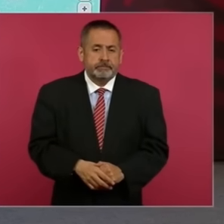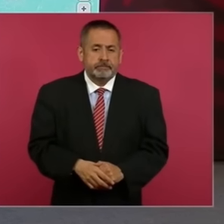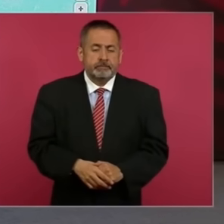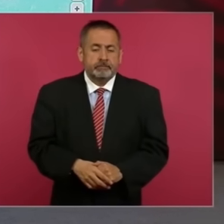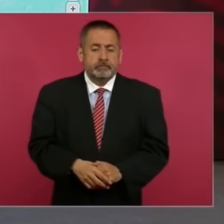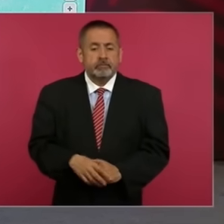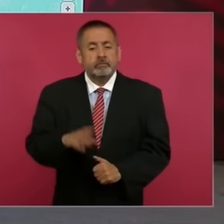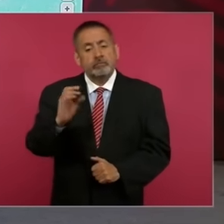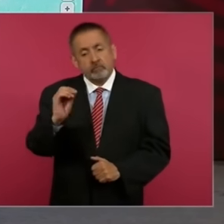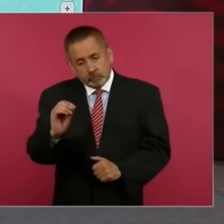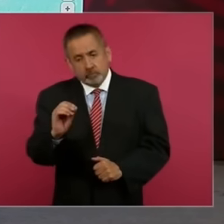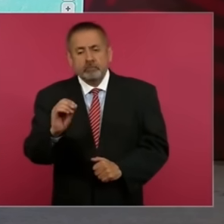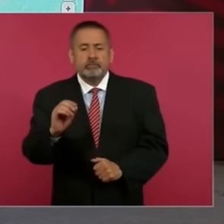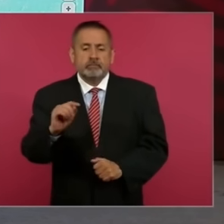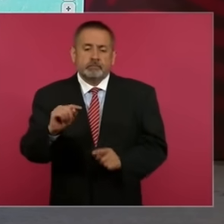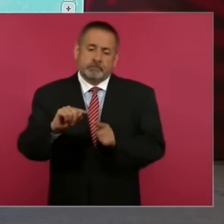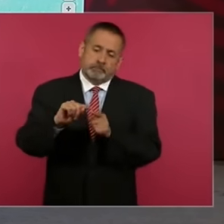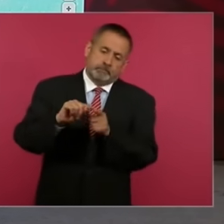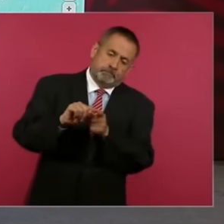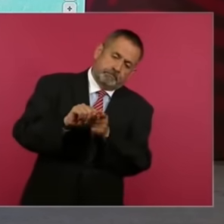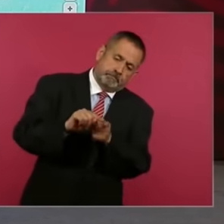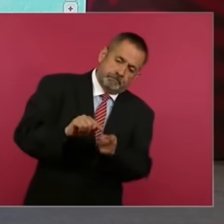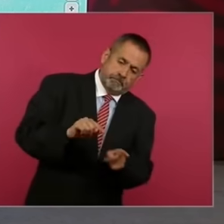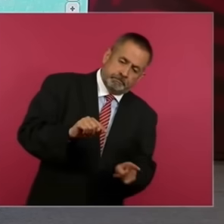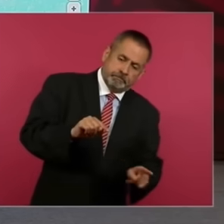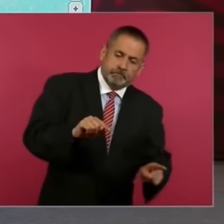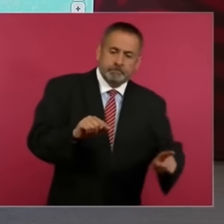O esto, bajar acá